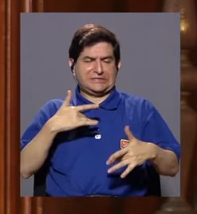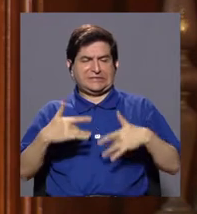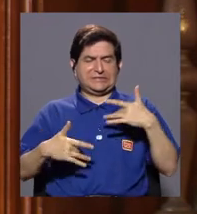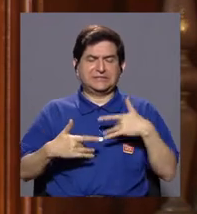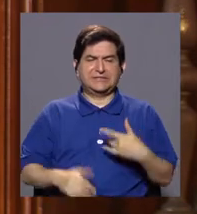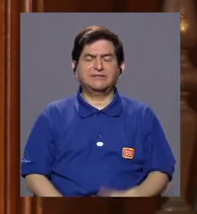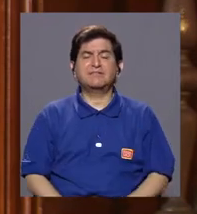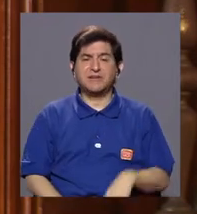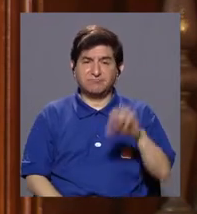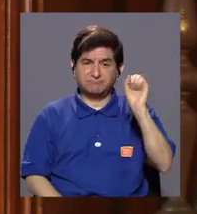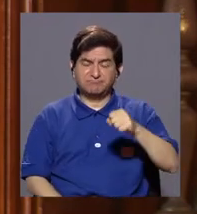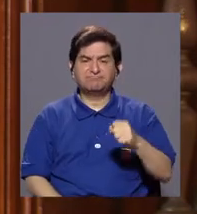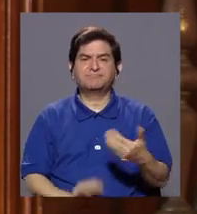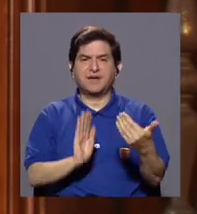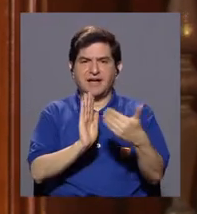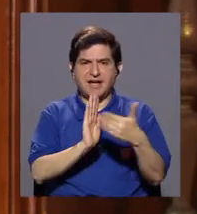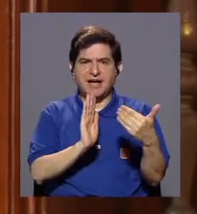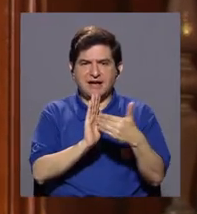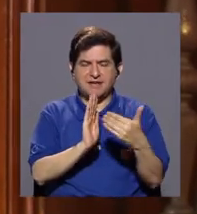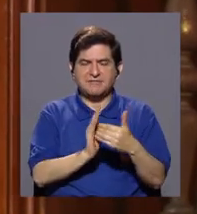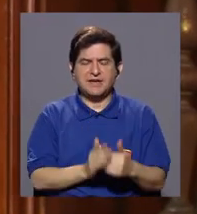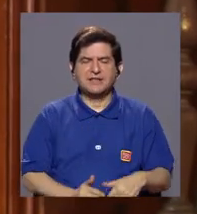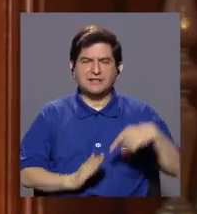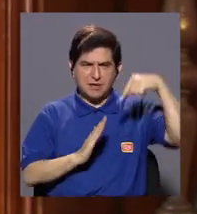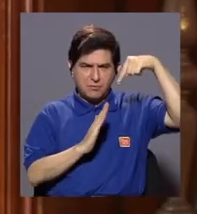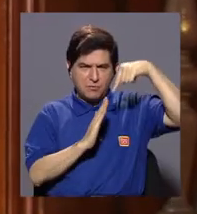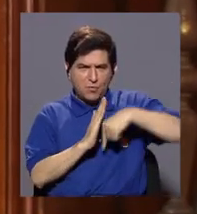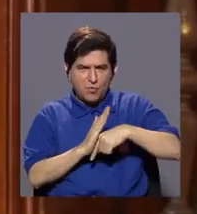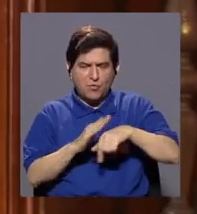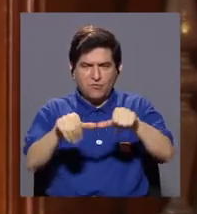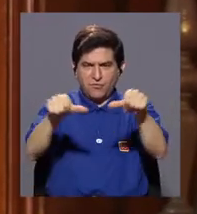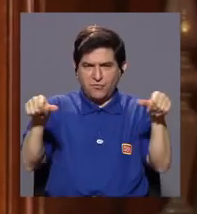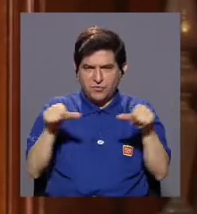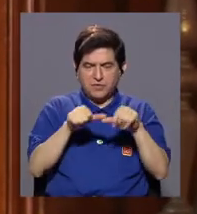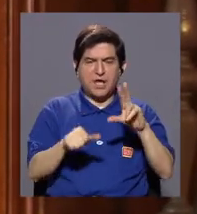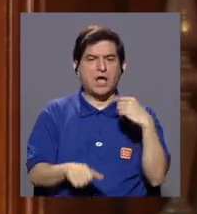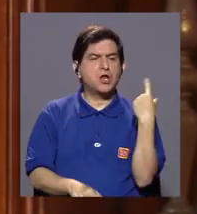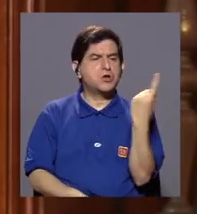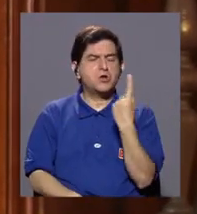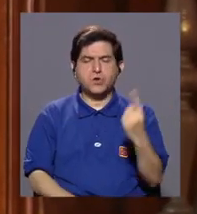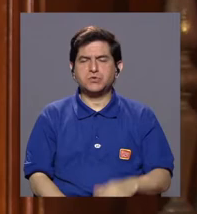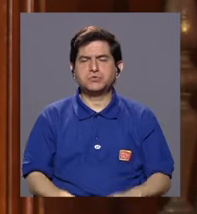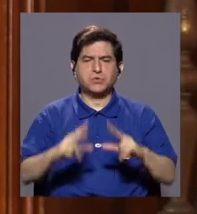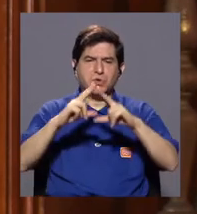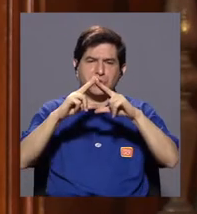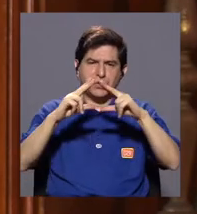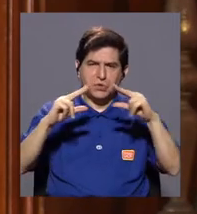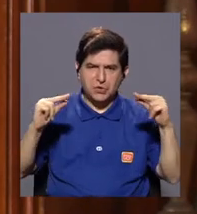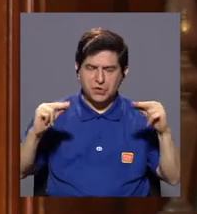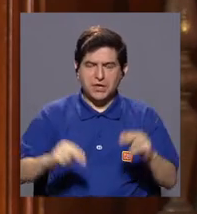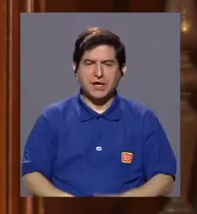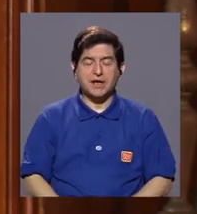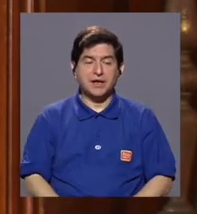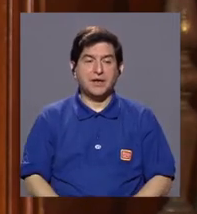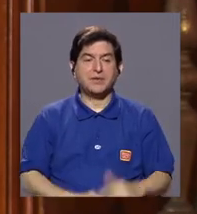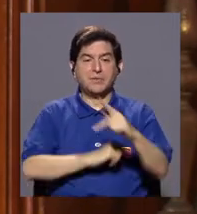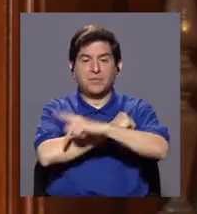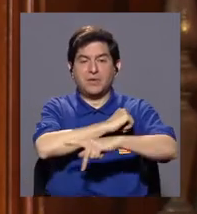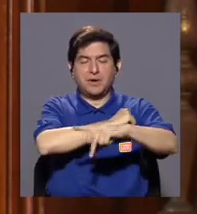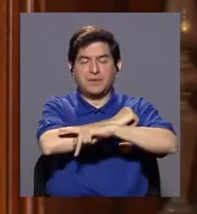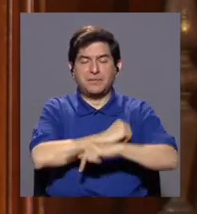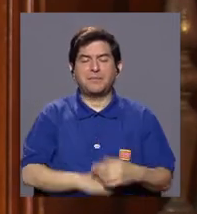sensibles, puesto que tocan fibras muy profundas. No solo porque Nicaragua es